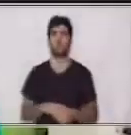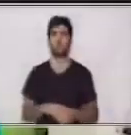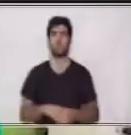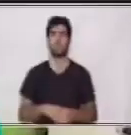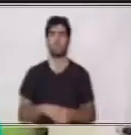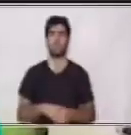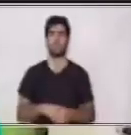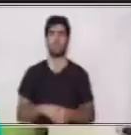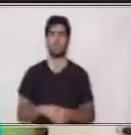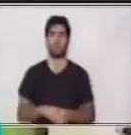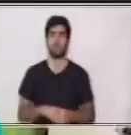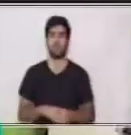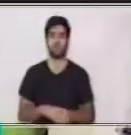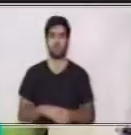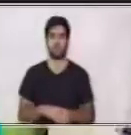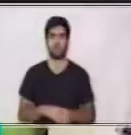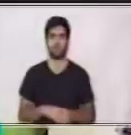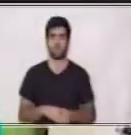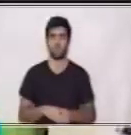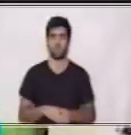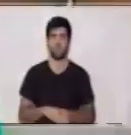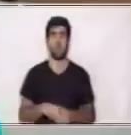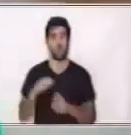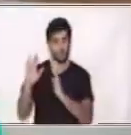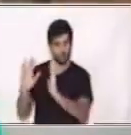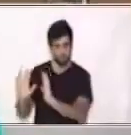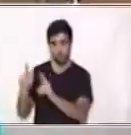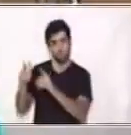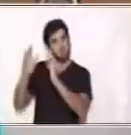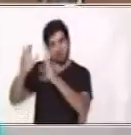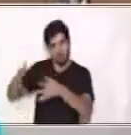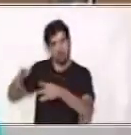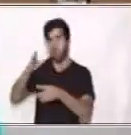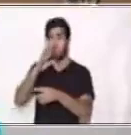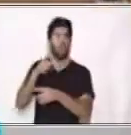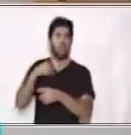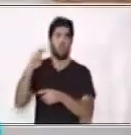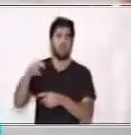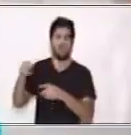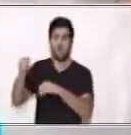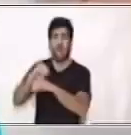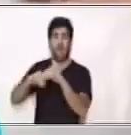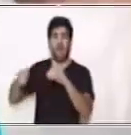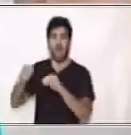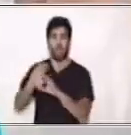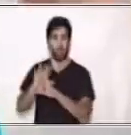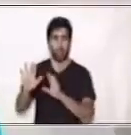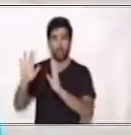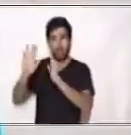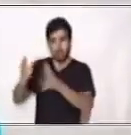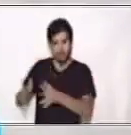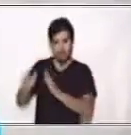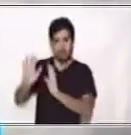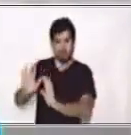10 más 9, mire. Estos dos ya estaban aquí y mantienen el mismo